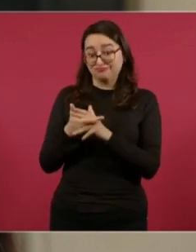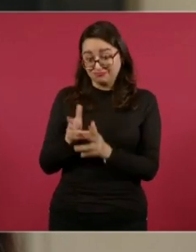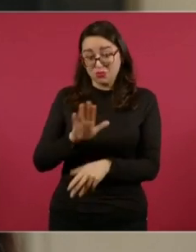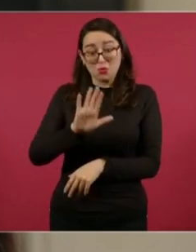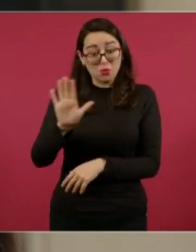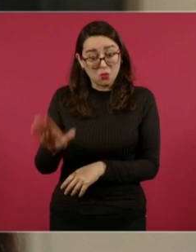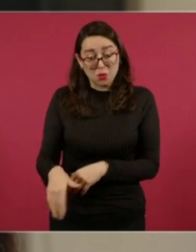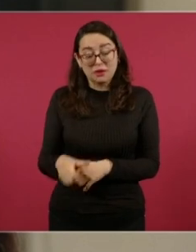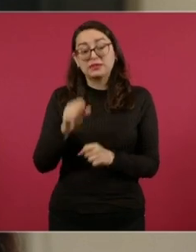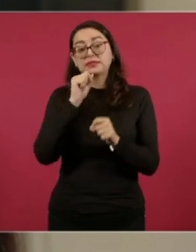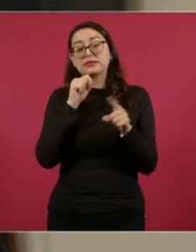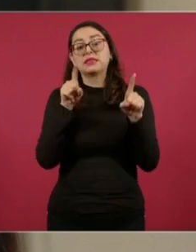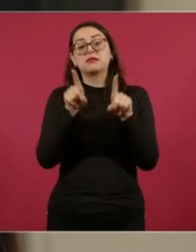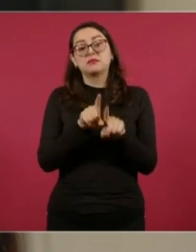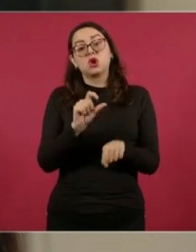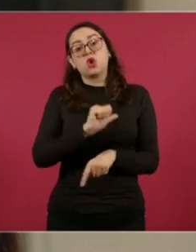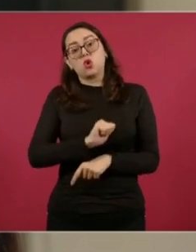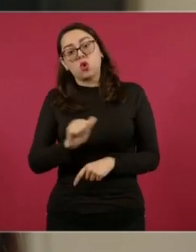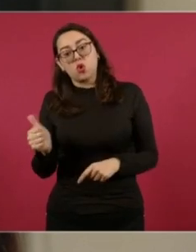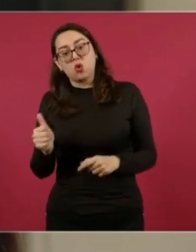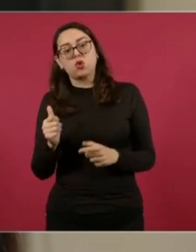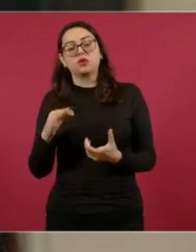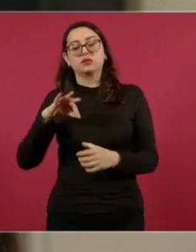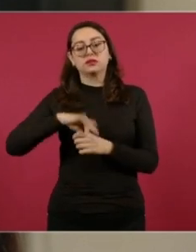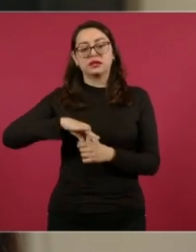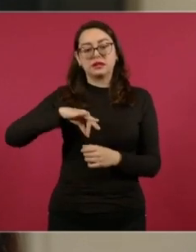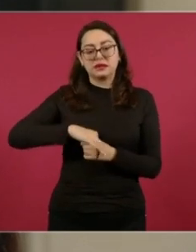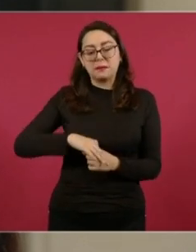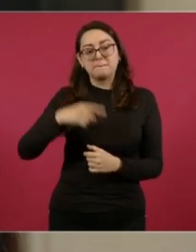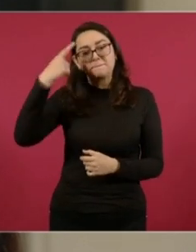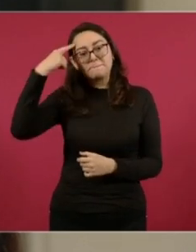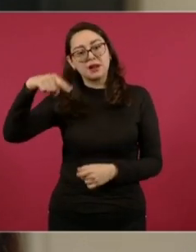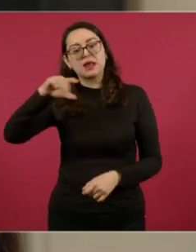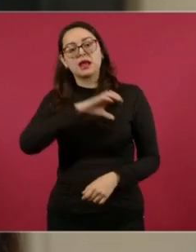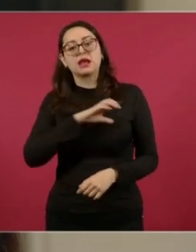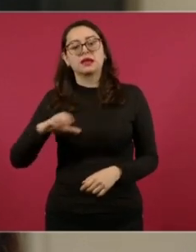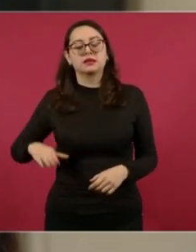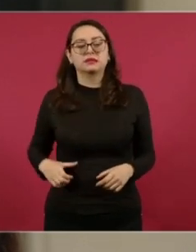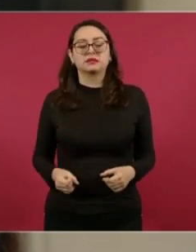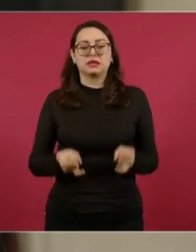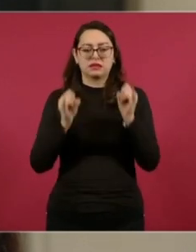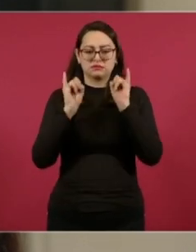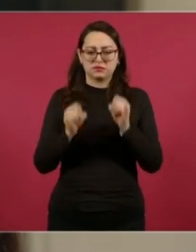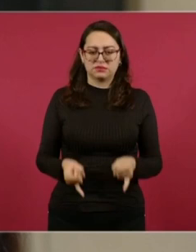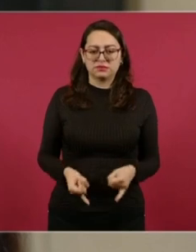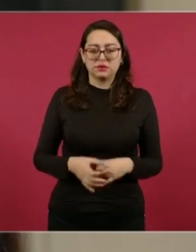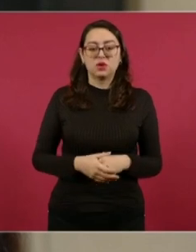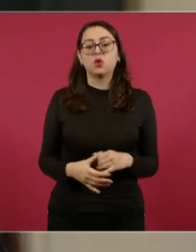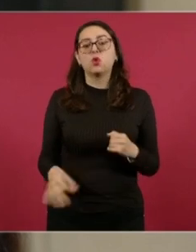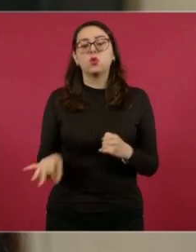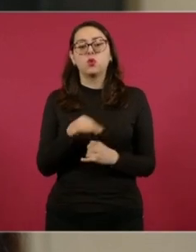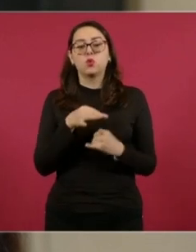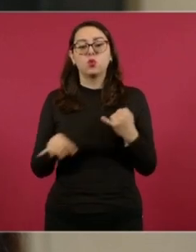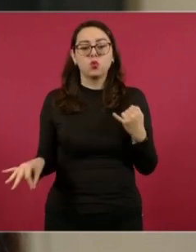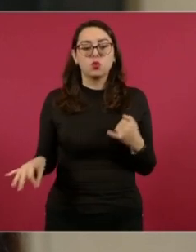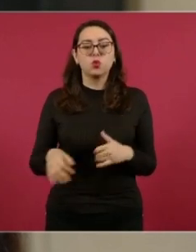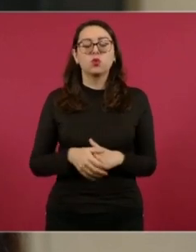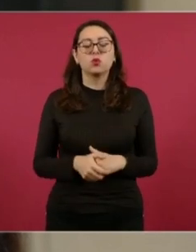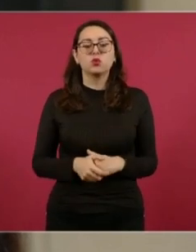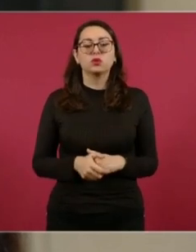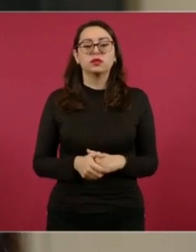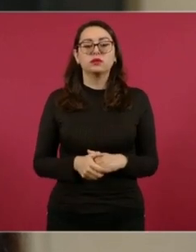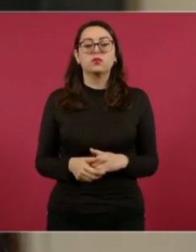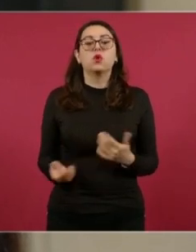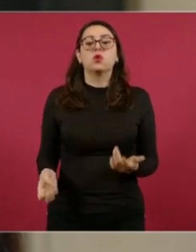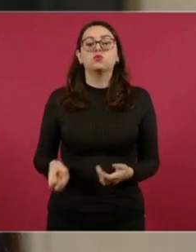pueda también una reforma electoral para considerar candidatos independientes, que también se lo he tocado. Y pues ya por último, pues en